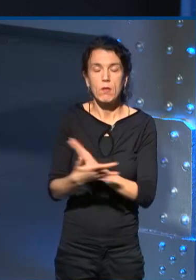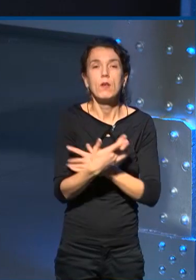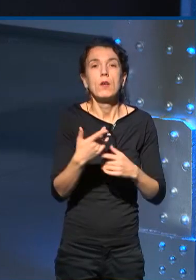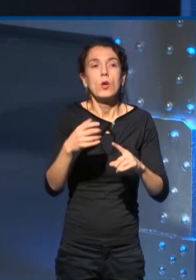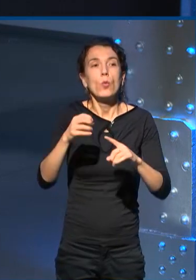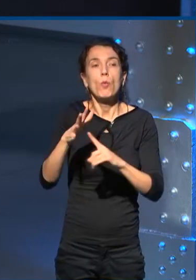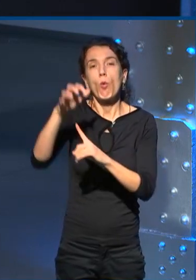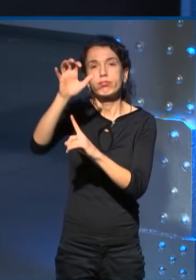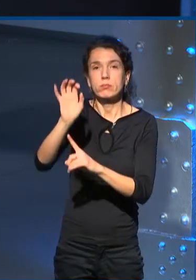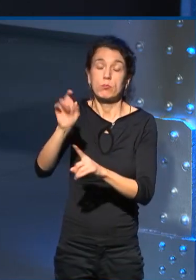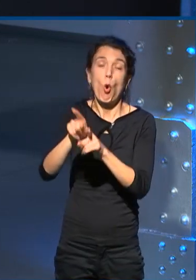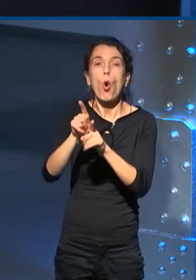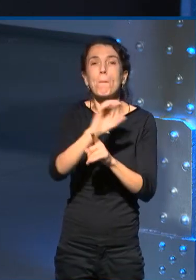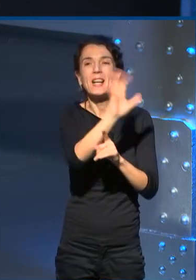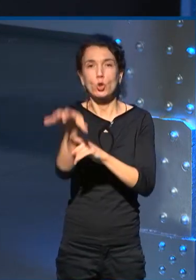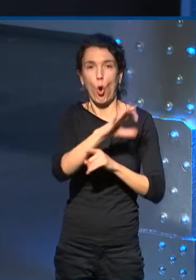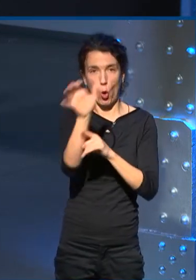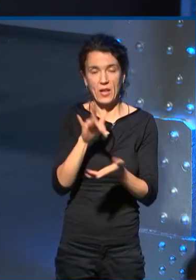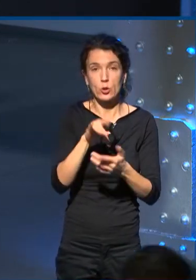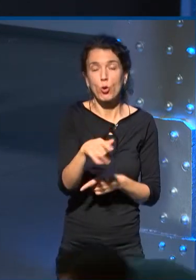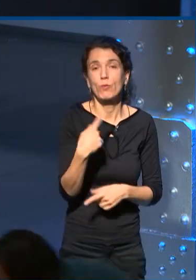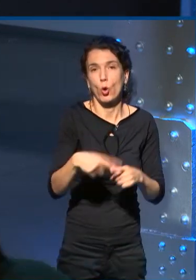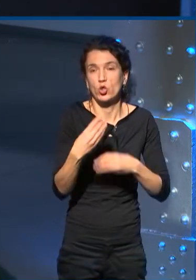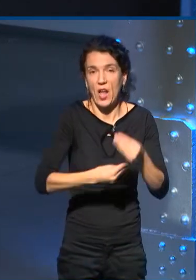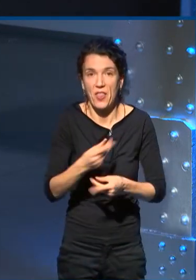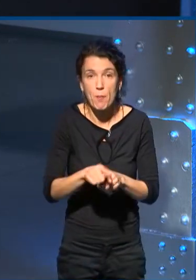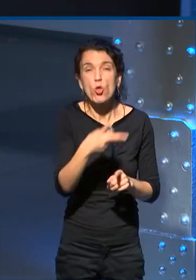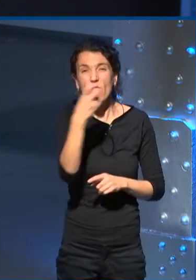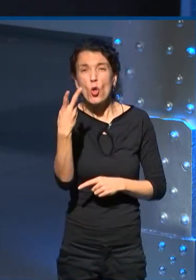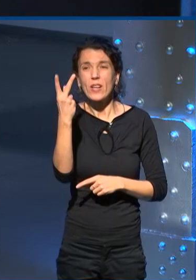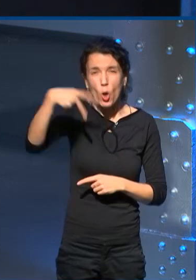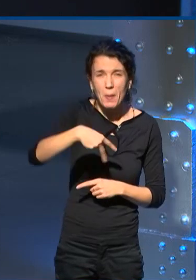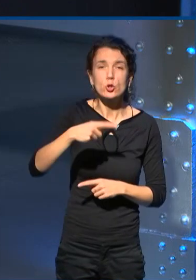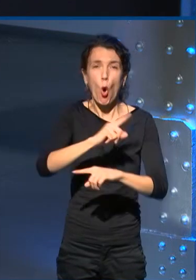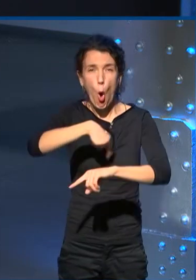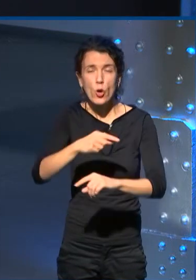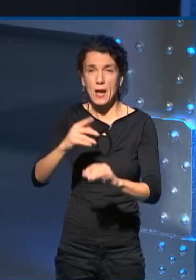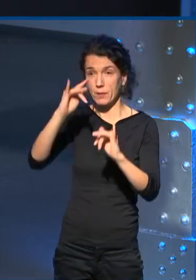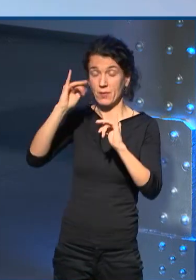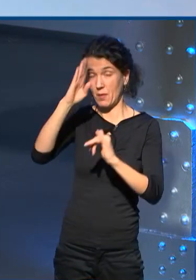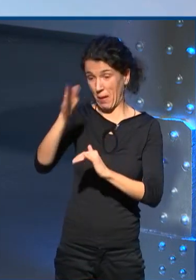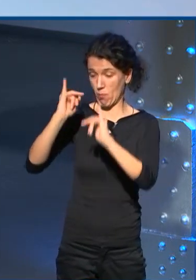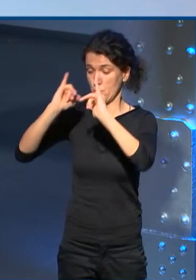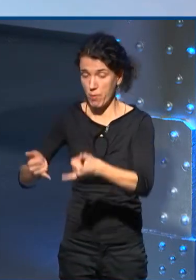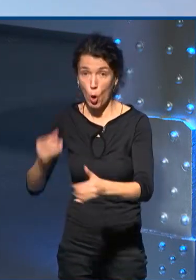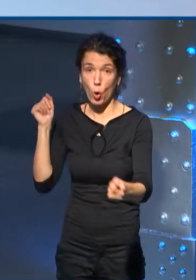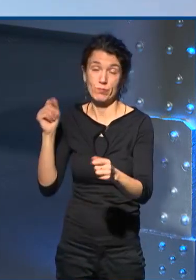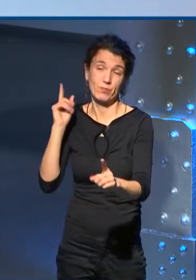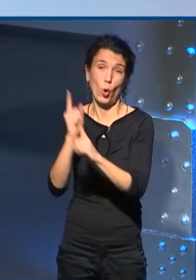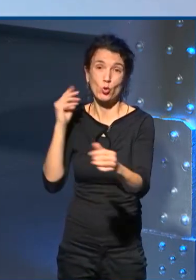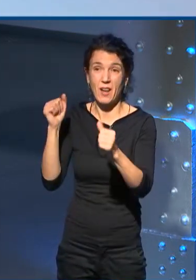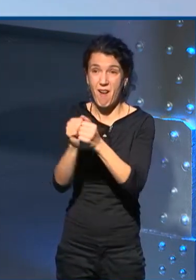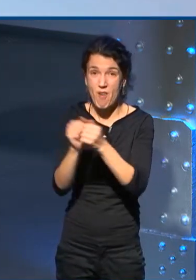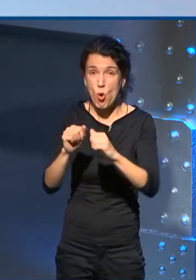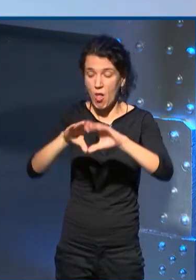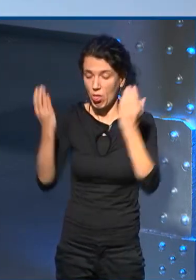caso, una estación meteorológica. Claro, ¿cómo hacemos cosas que soporten esos 200 km/h de impacto directo contra unas rocas, contra el suelo de